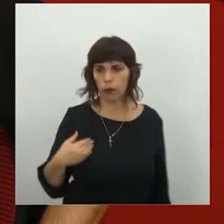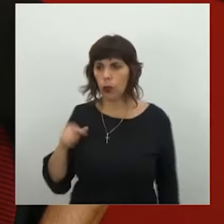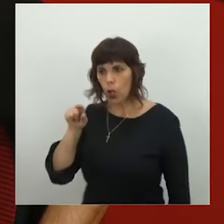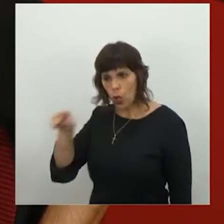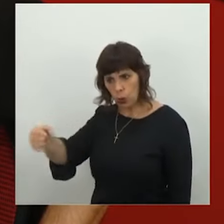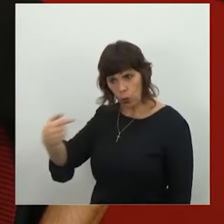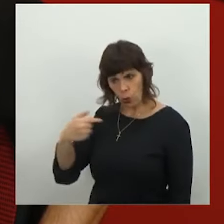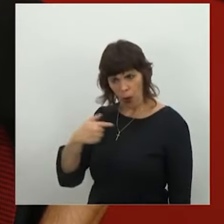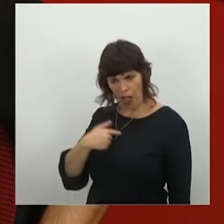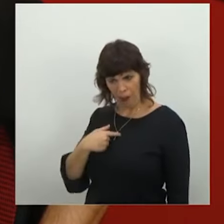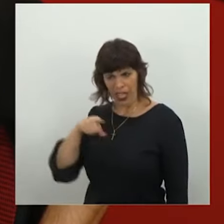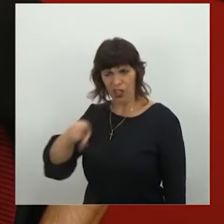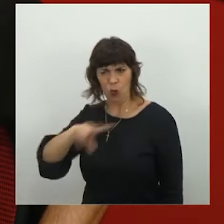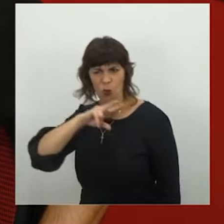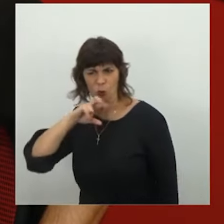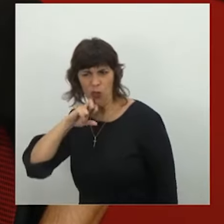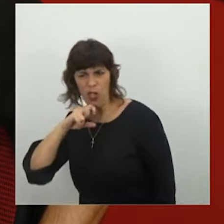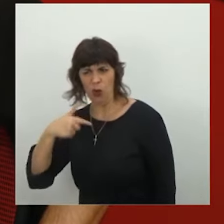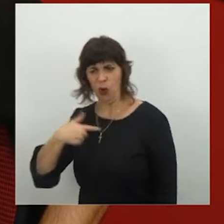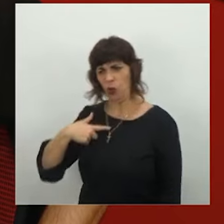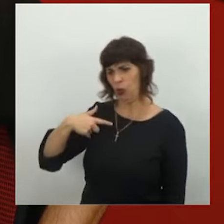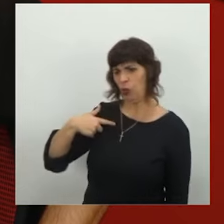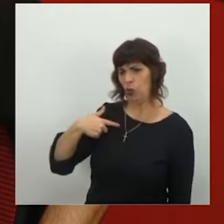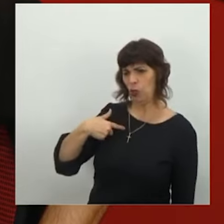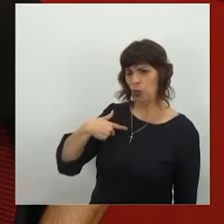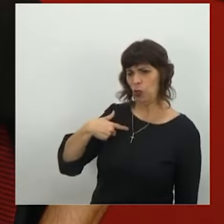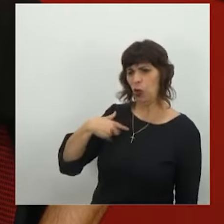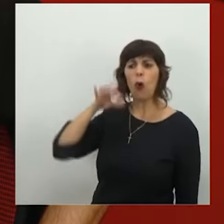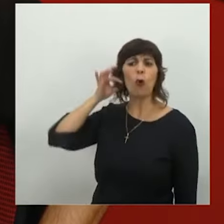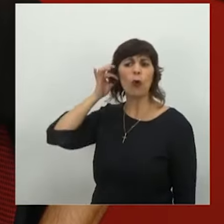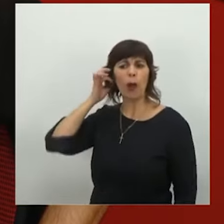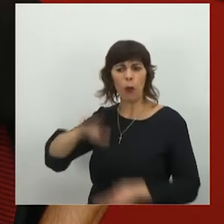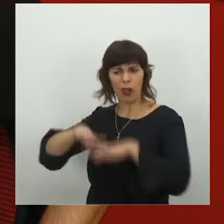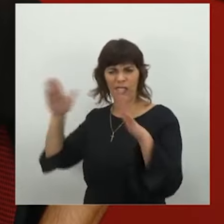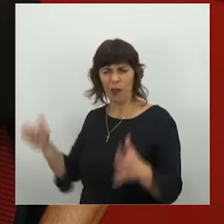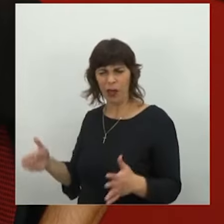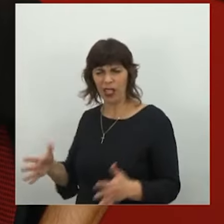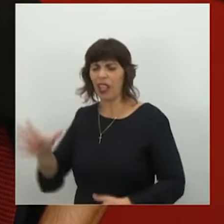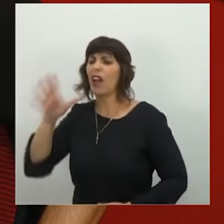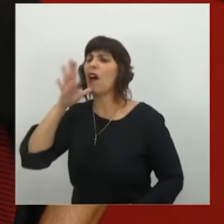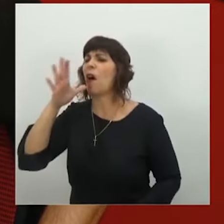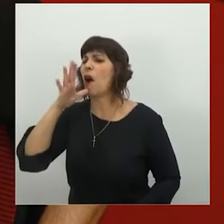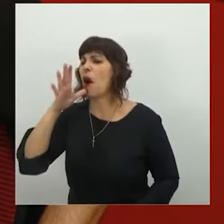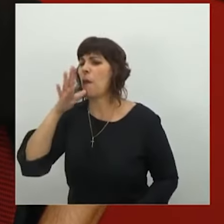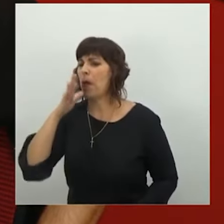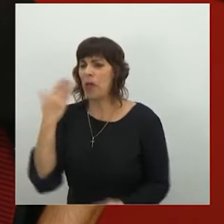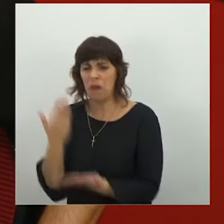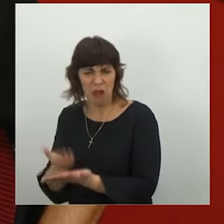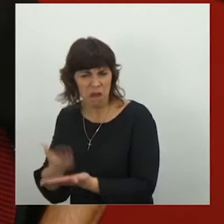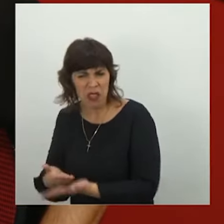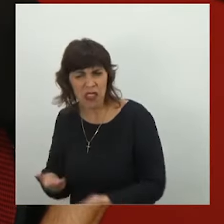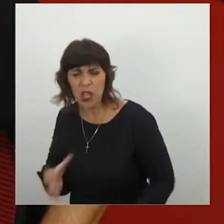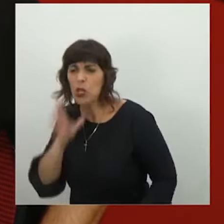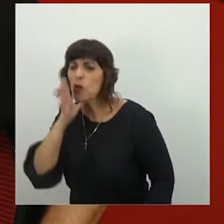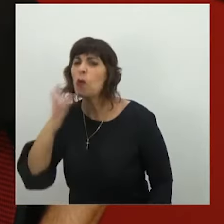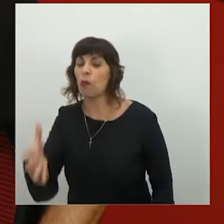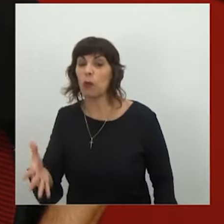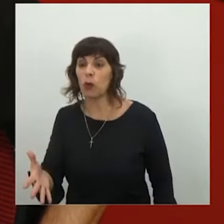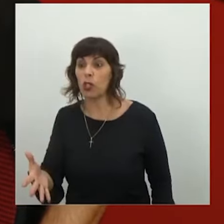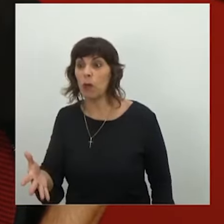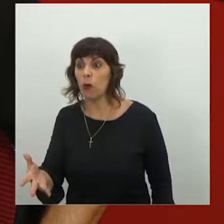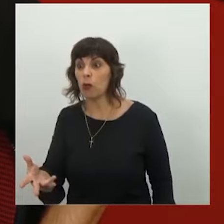pides a mí de beber, que yo soy mujer samaritana? Porque judíos y samaritanos no se tratan entre